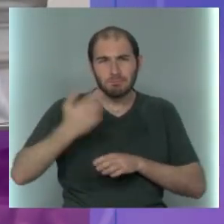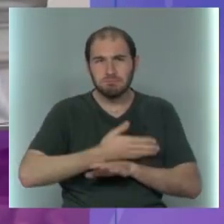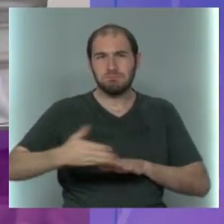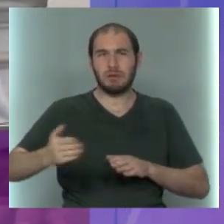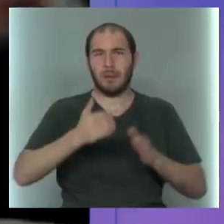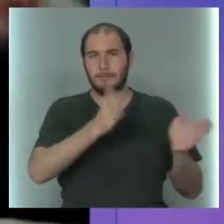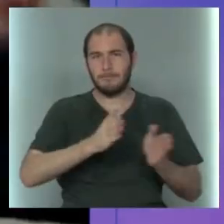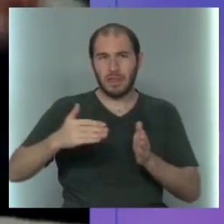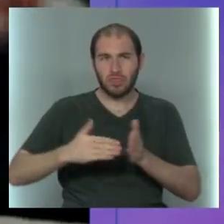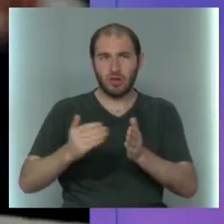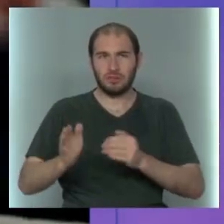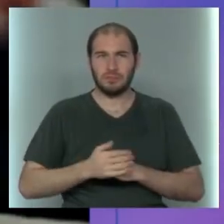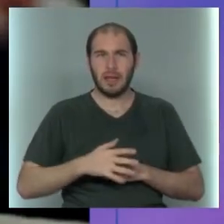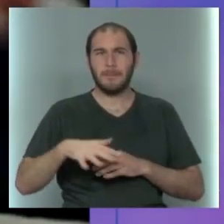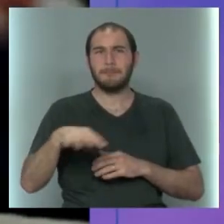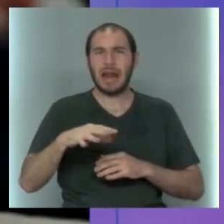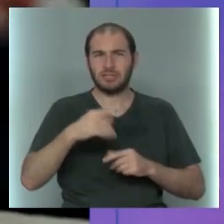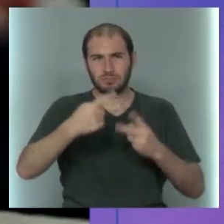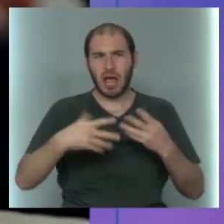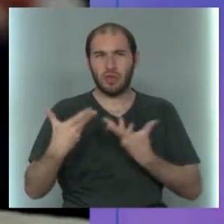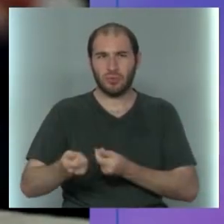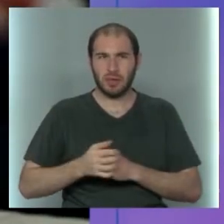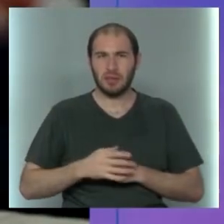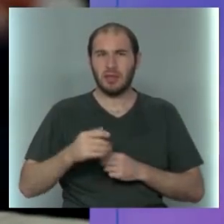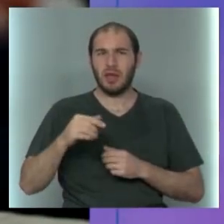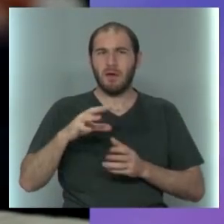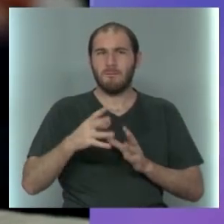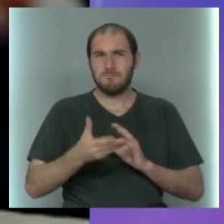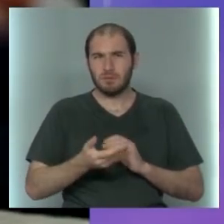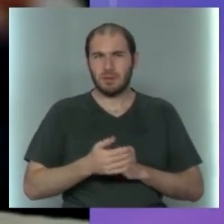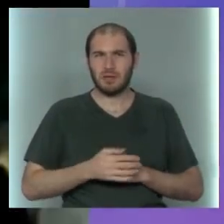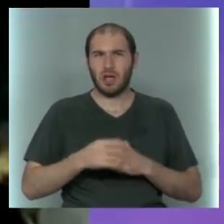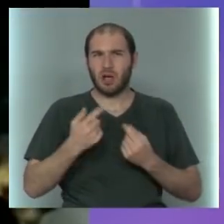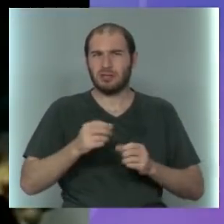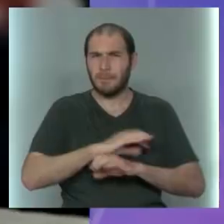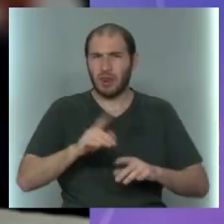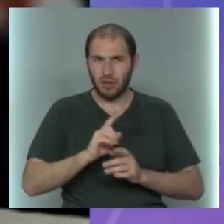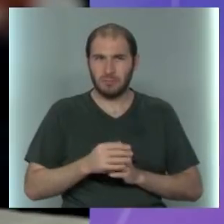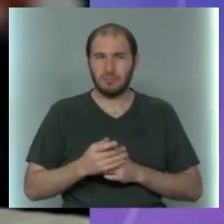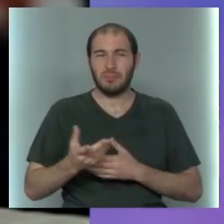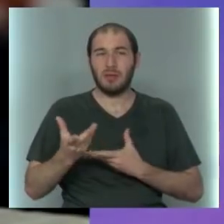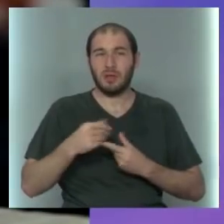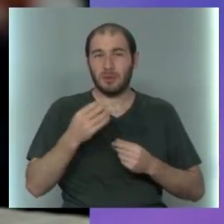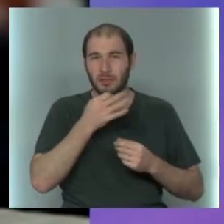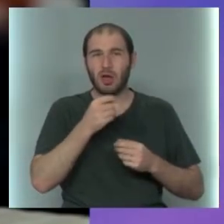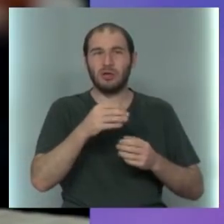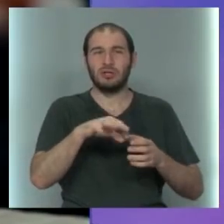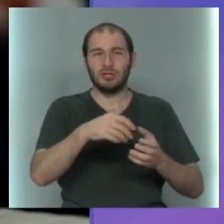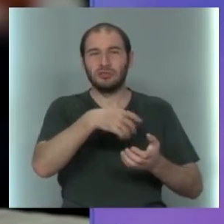con sus obstáculos. El Parkinson sirve para varias cosas, no hay que tomarlo con una cosa espantosa. Pero me sirve para echarle azúcar a los